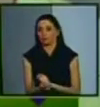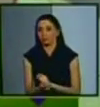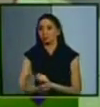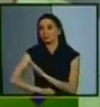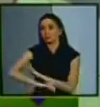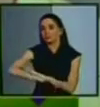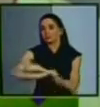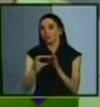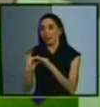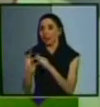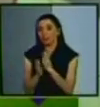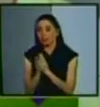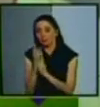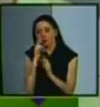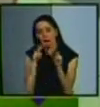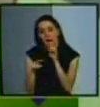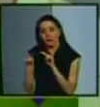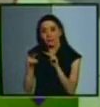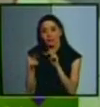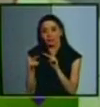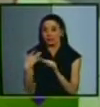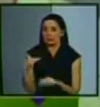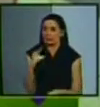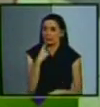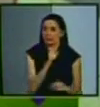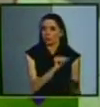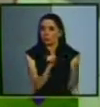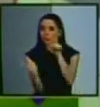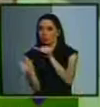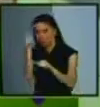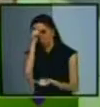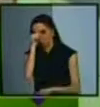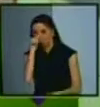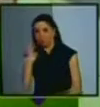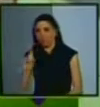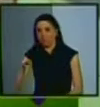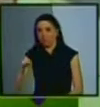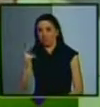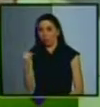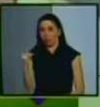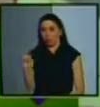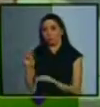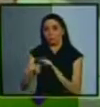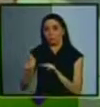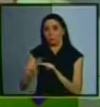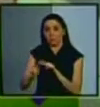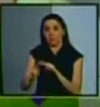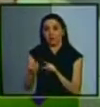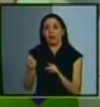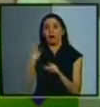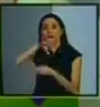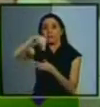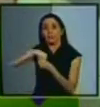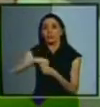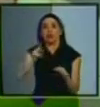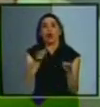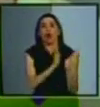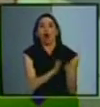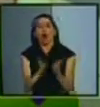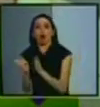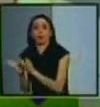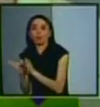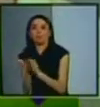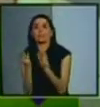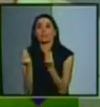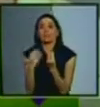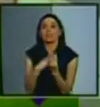Mientras en la Alianza ya comienza el análisis de la dura derrota del domingo en Renovación Nacional y la UDI se preparan para un reordenamiento interno y algunos